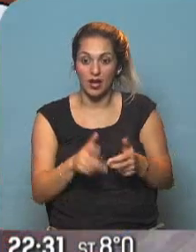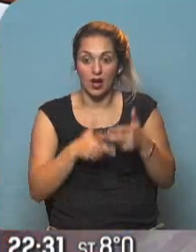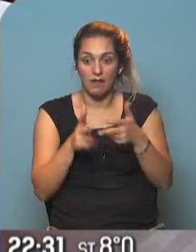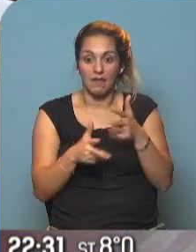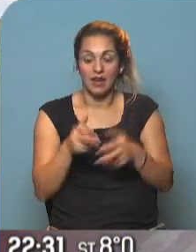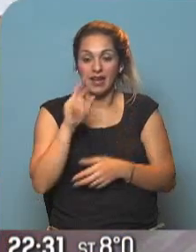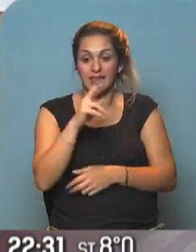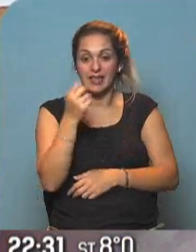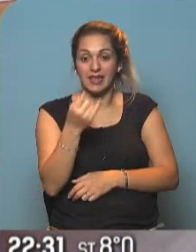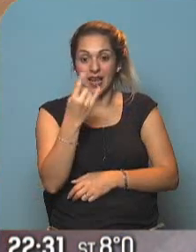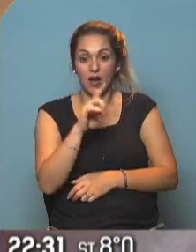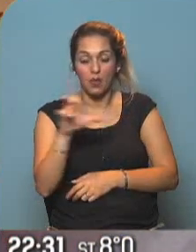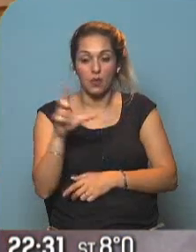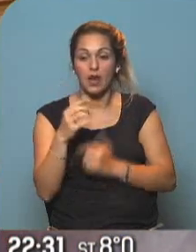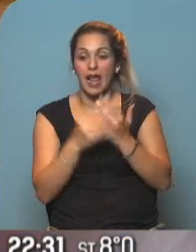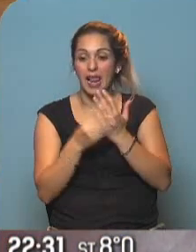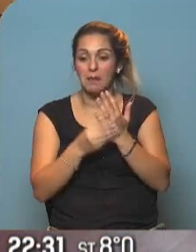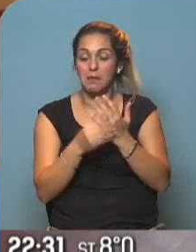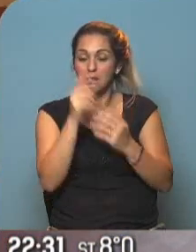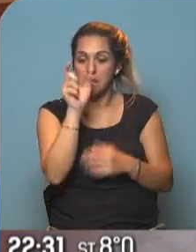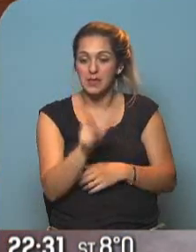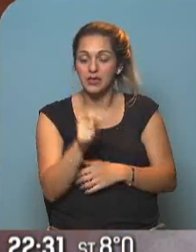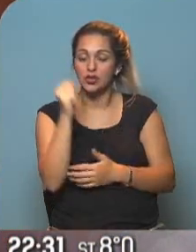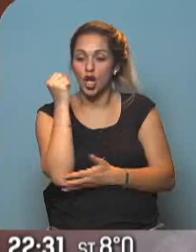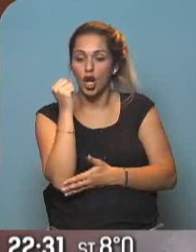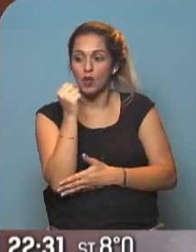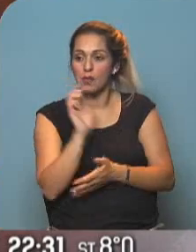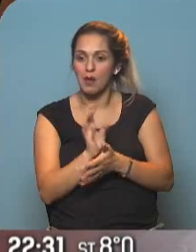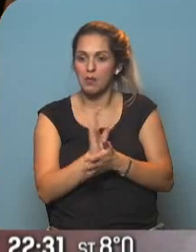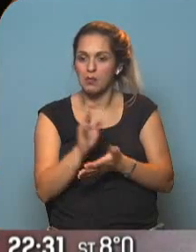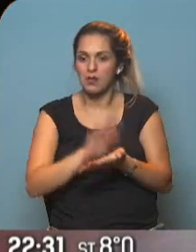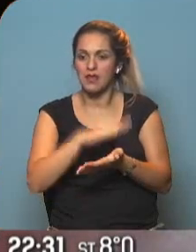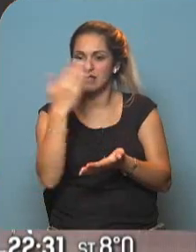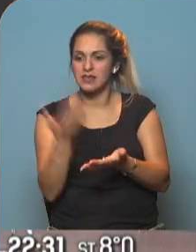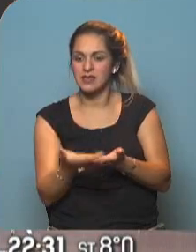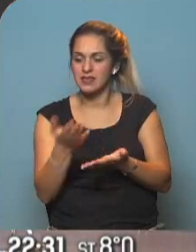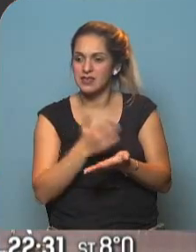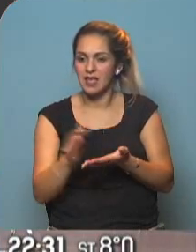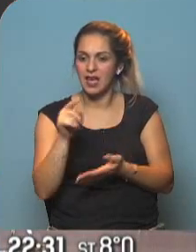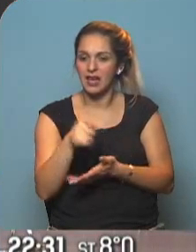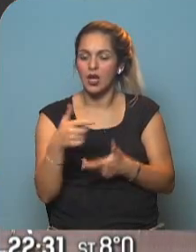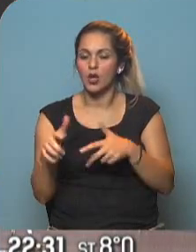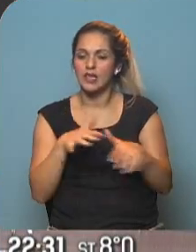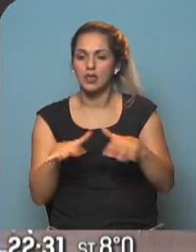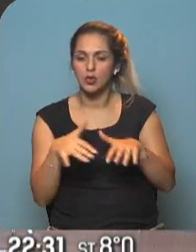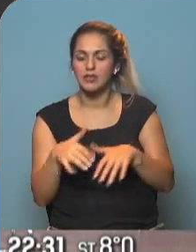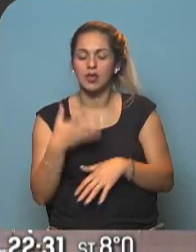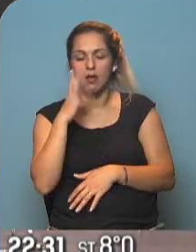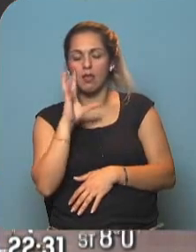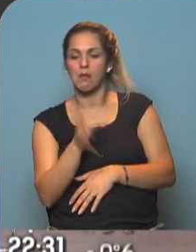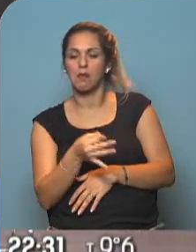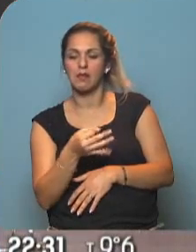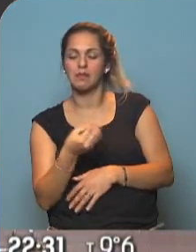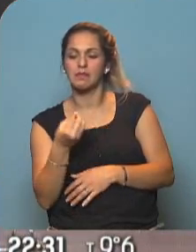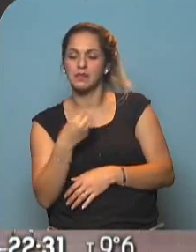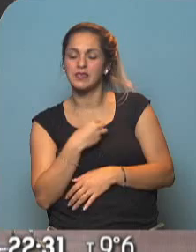voltea al ministro de Economía, que es una de sus atribuciones, se las voltea en una situación donde evidentemente lo que estaba